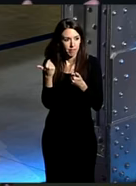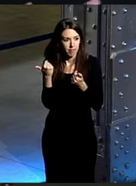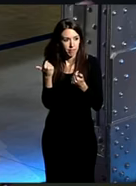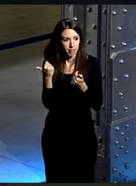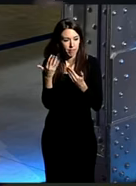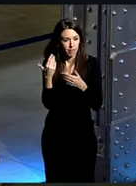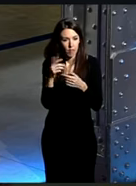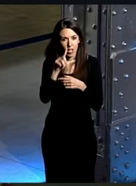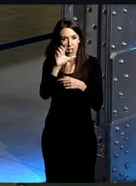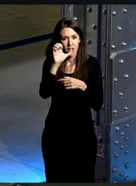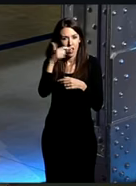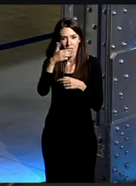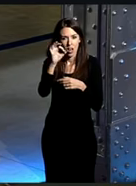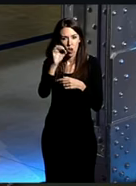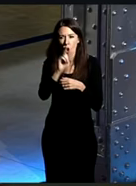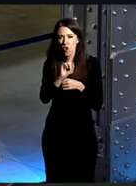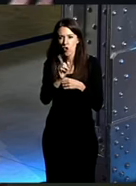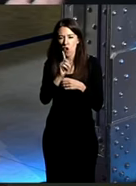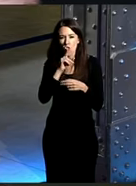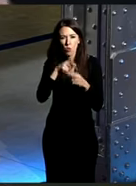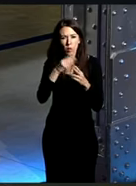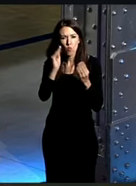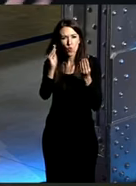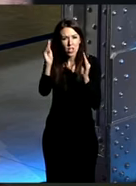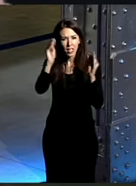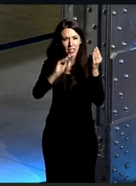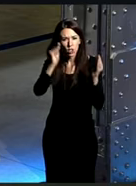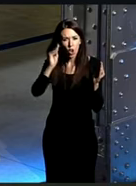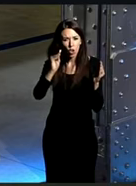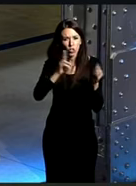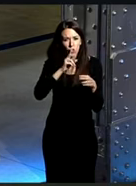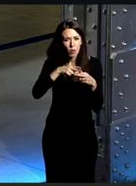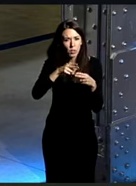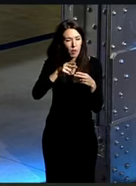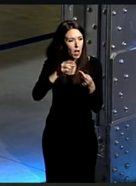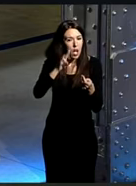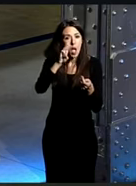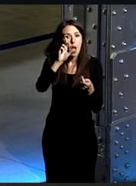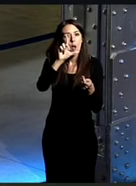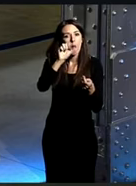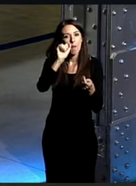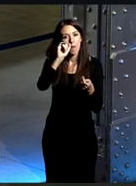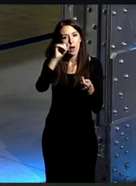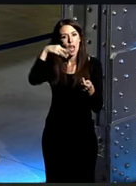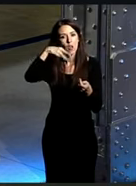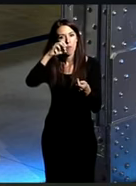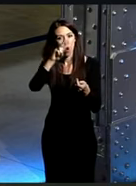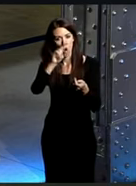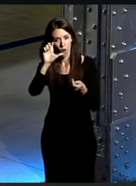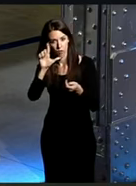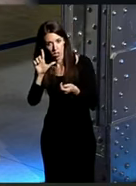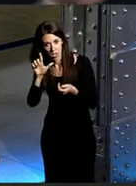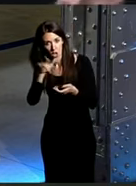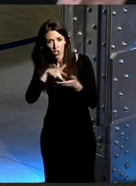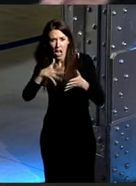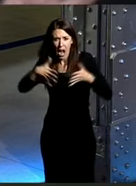no de Lego, no de Lego, de estos muñequitos que hay, no sé cómo se llama, Playmobil. Había toda